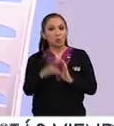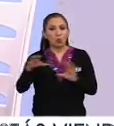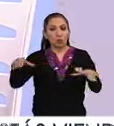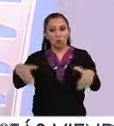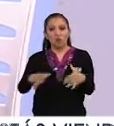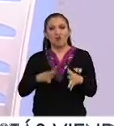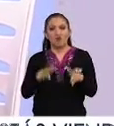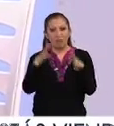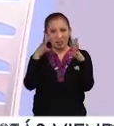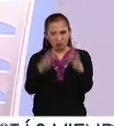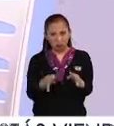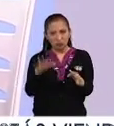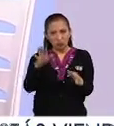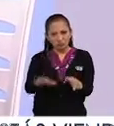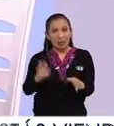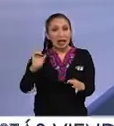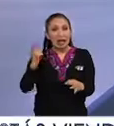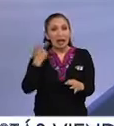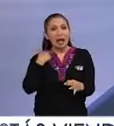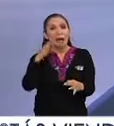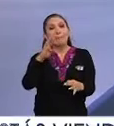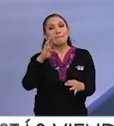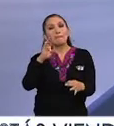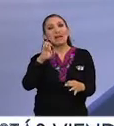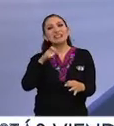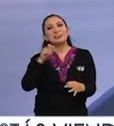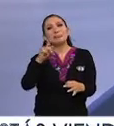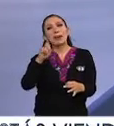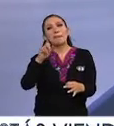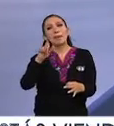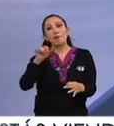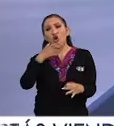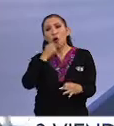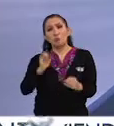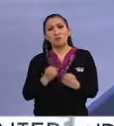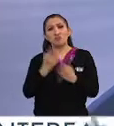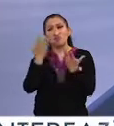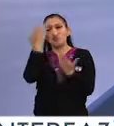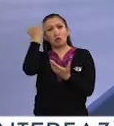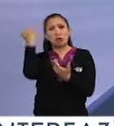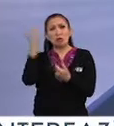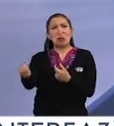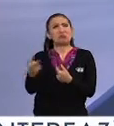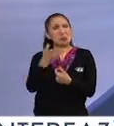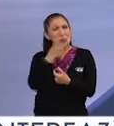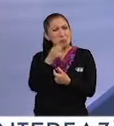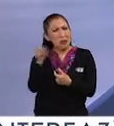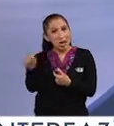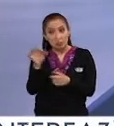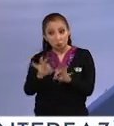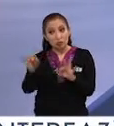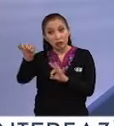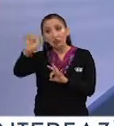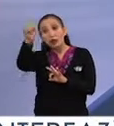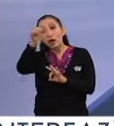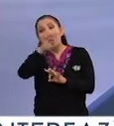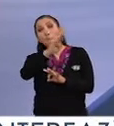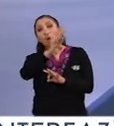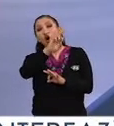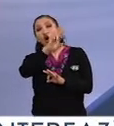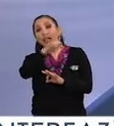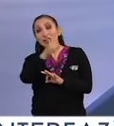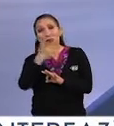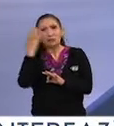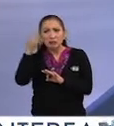una fundación de Swedenborg, que es un poeta muy desconocido para muchos, que es muy importante para autores como Borges, y